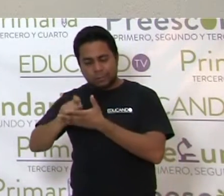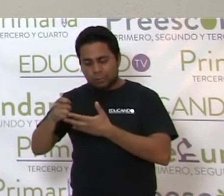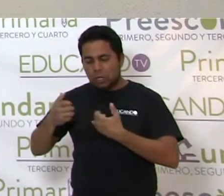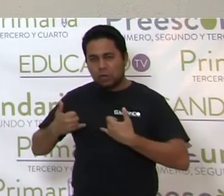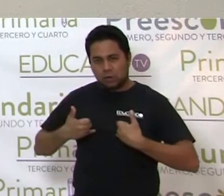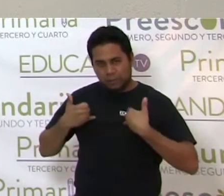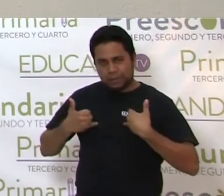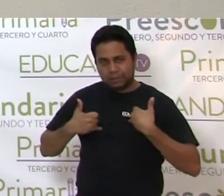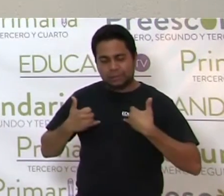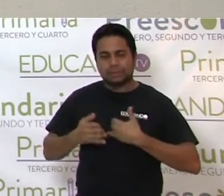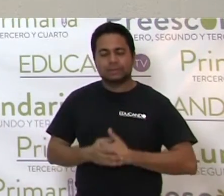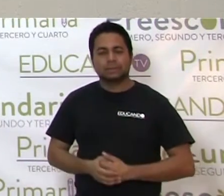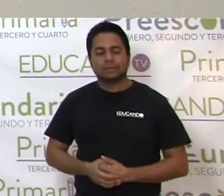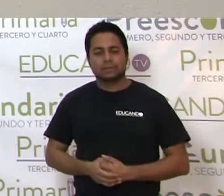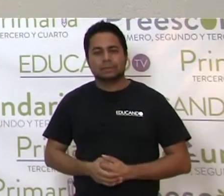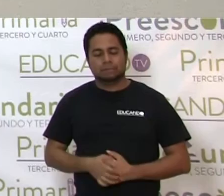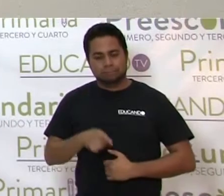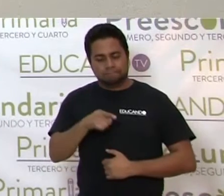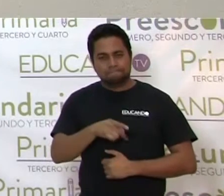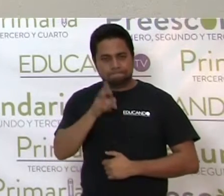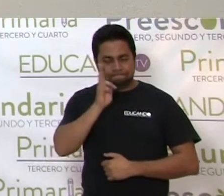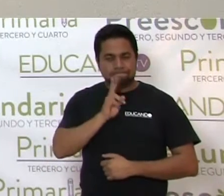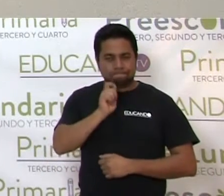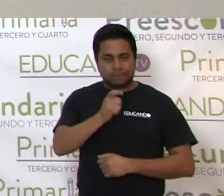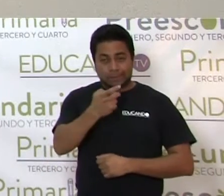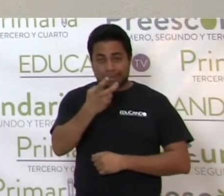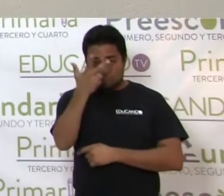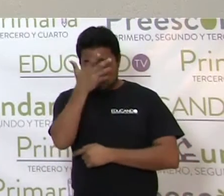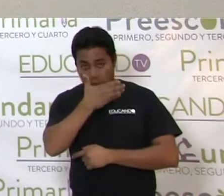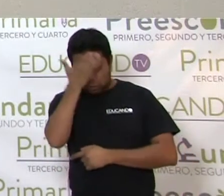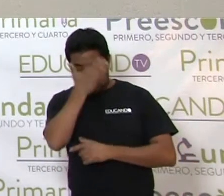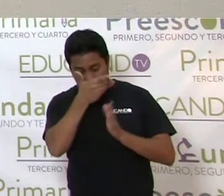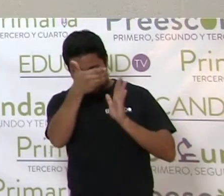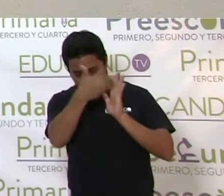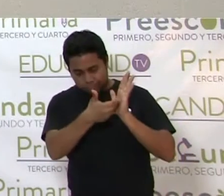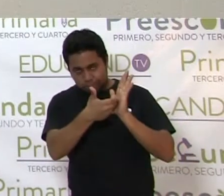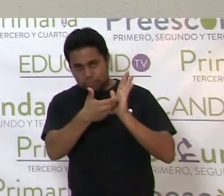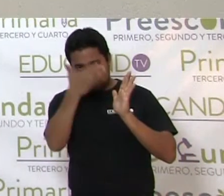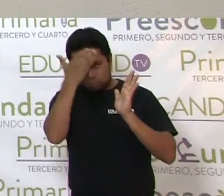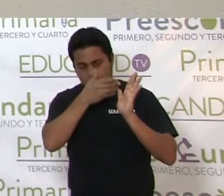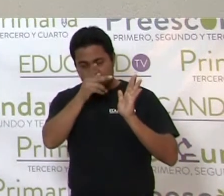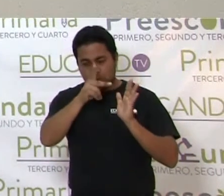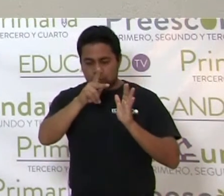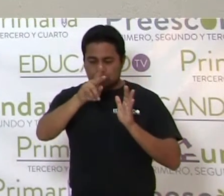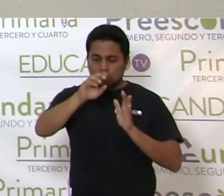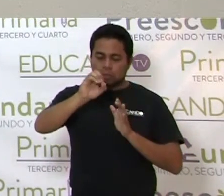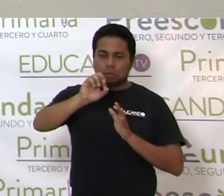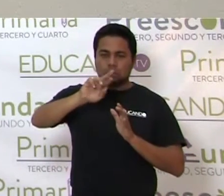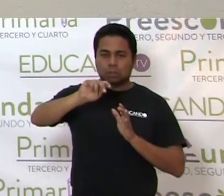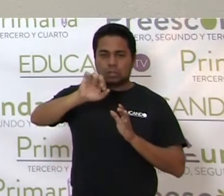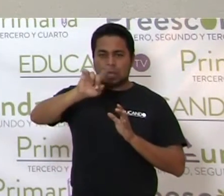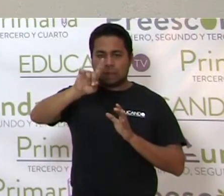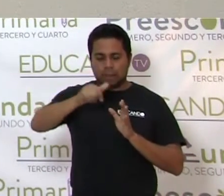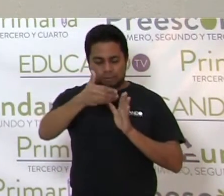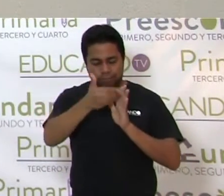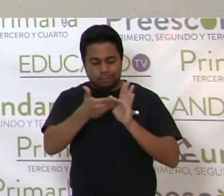Jóvenes. Vamos a ver, entonces, esta es la portada, ¿verdad? Esta es la